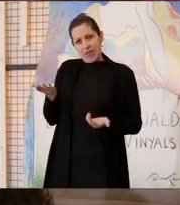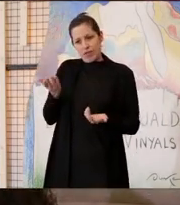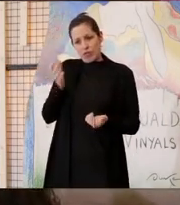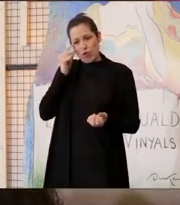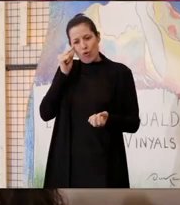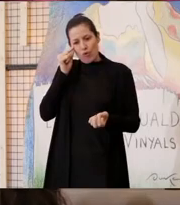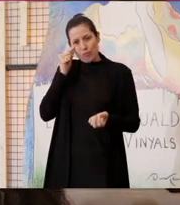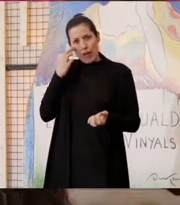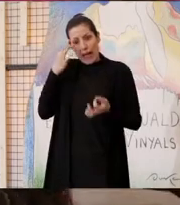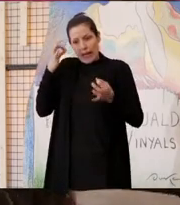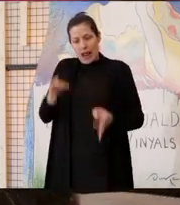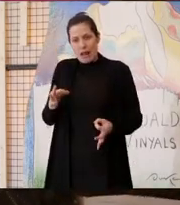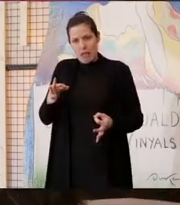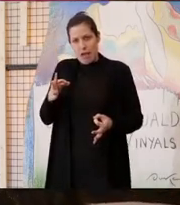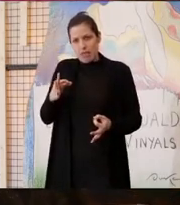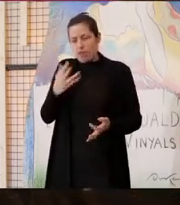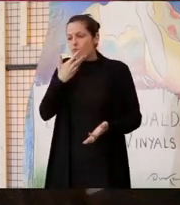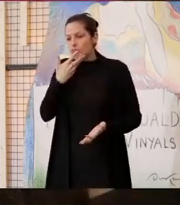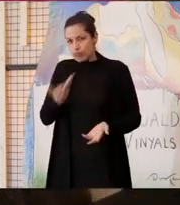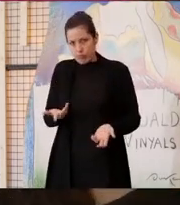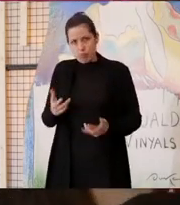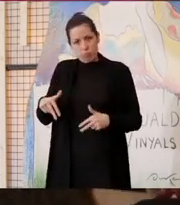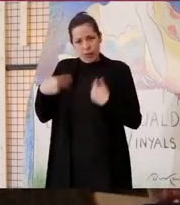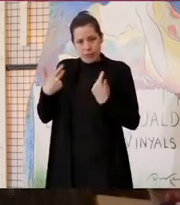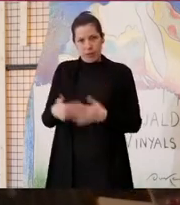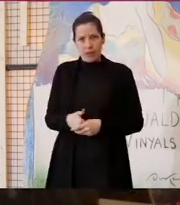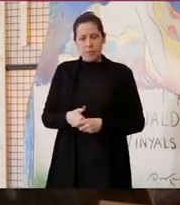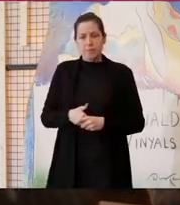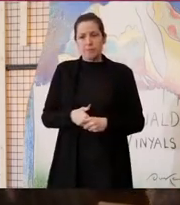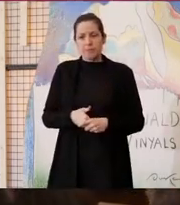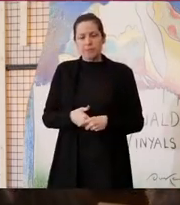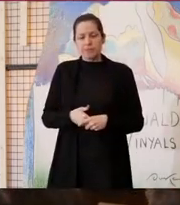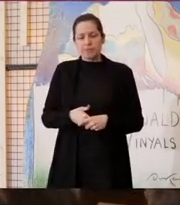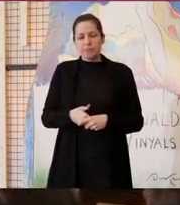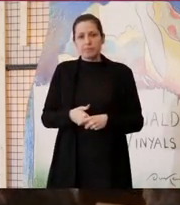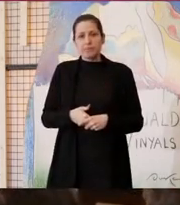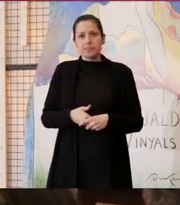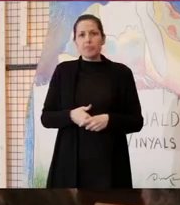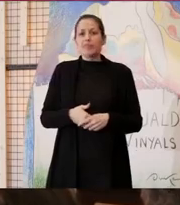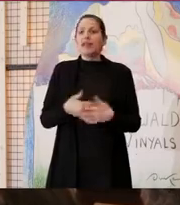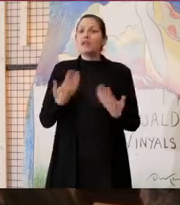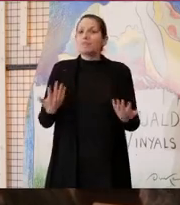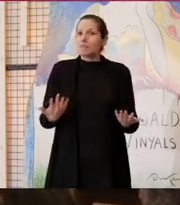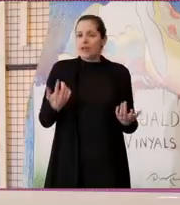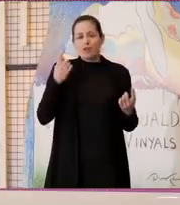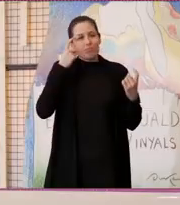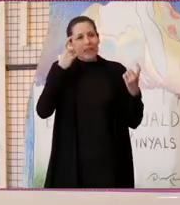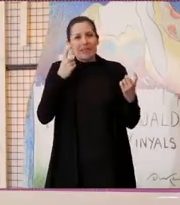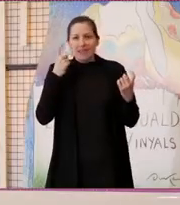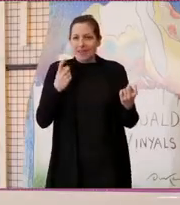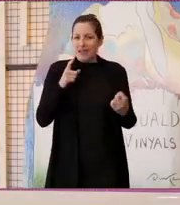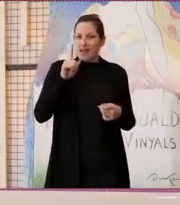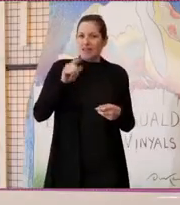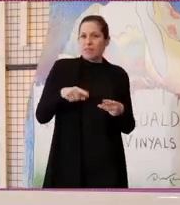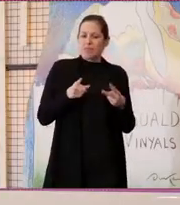cosa en esta línea que digo de que toda la voluntad es cambiar y dejar de que las políticas